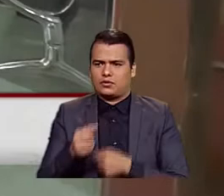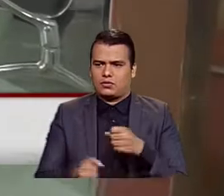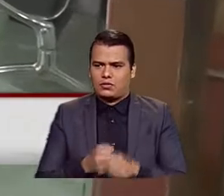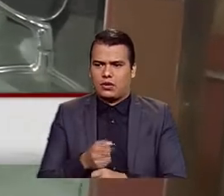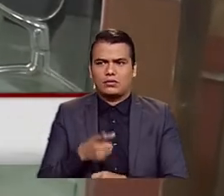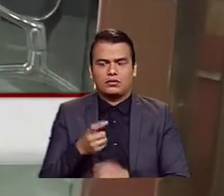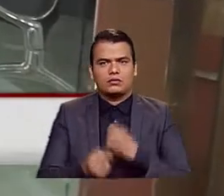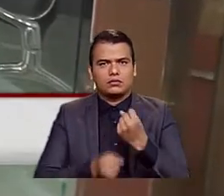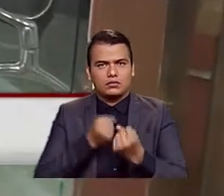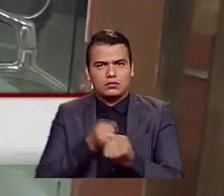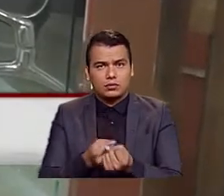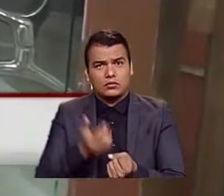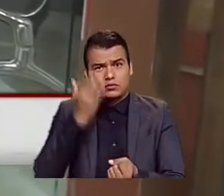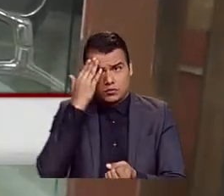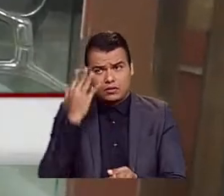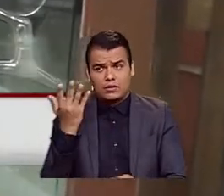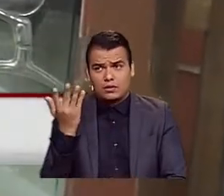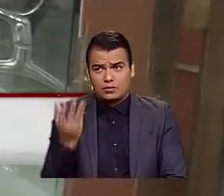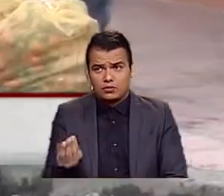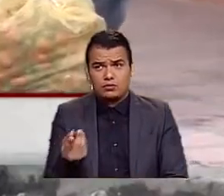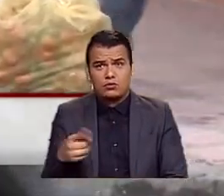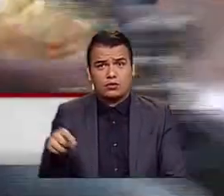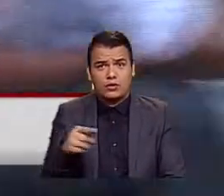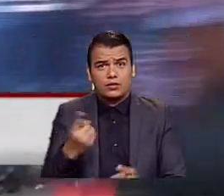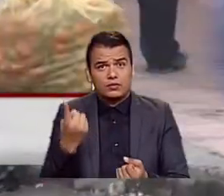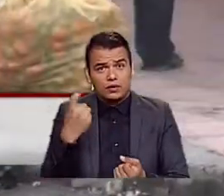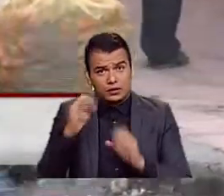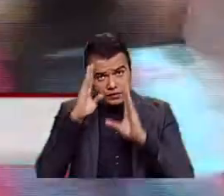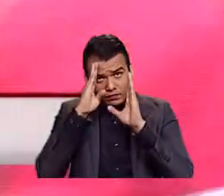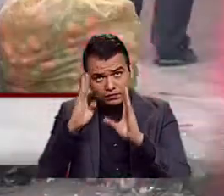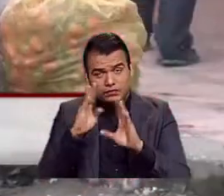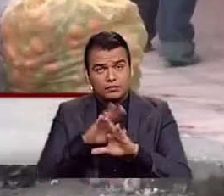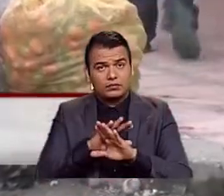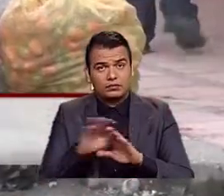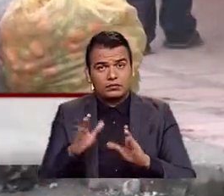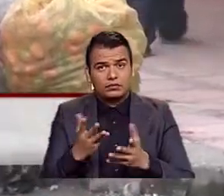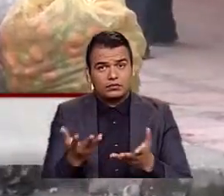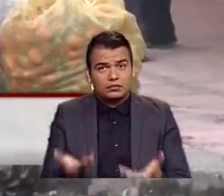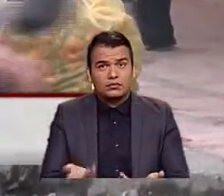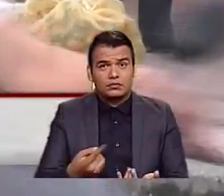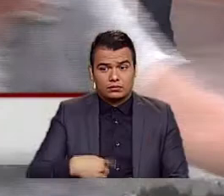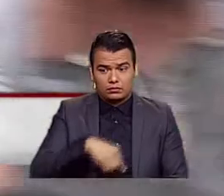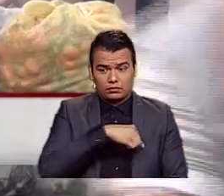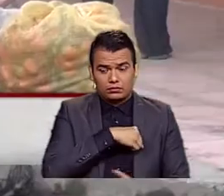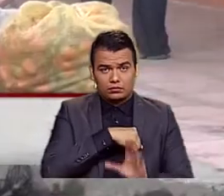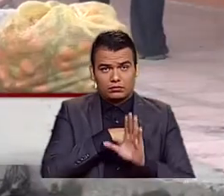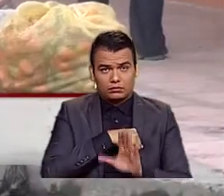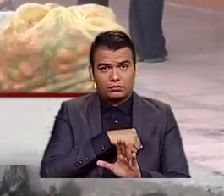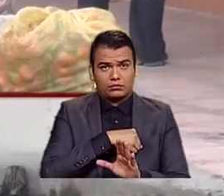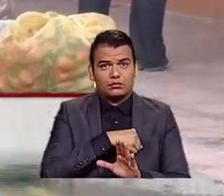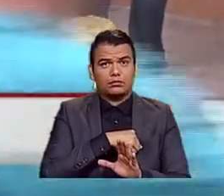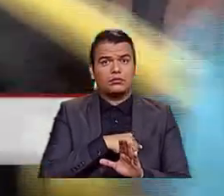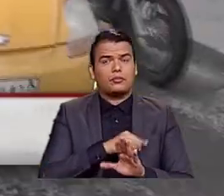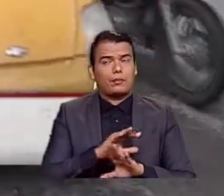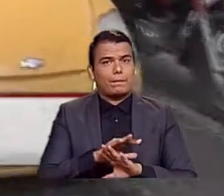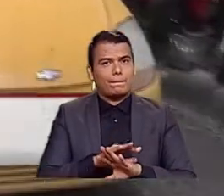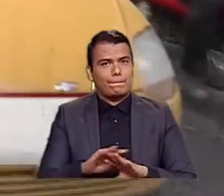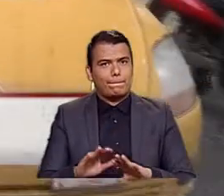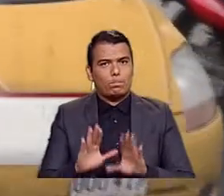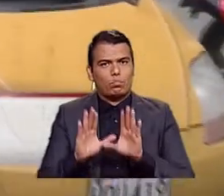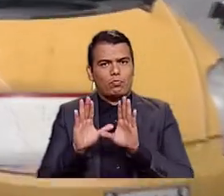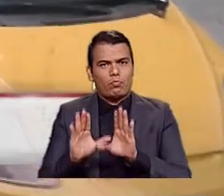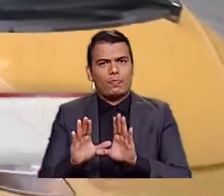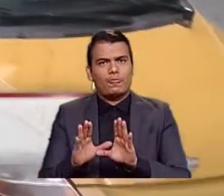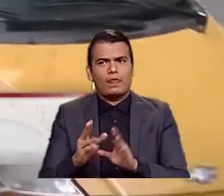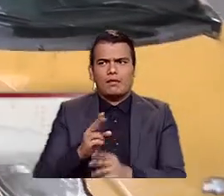una población que en este momento está desatendida. Eso, nosotros combatiendo